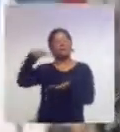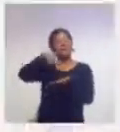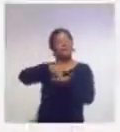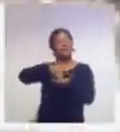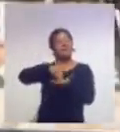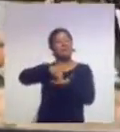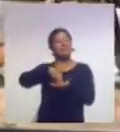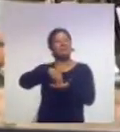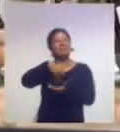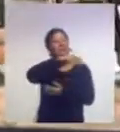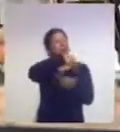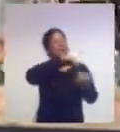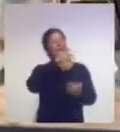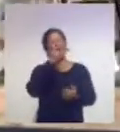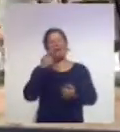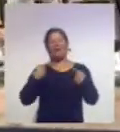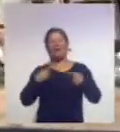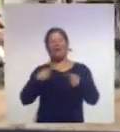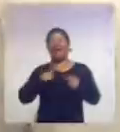apoyo.